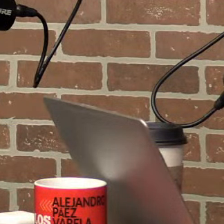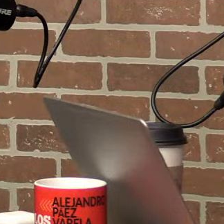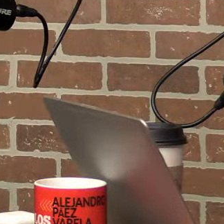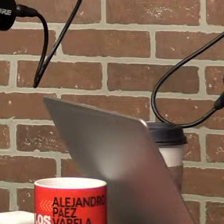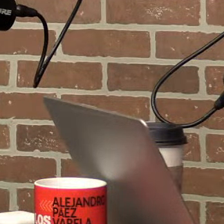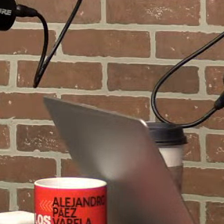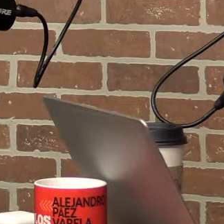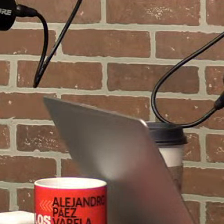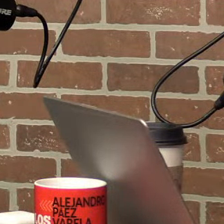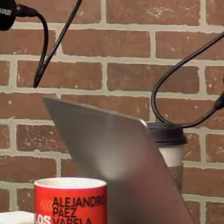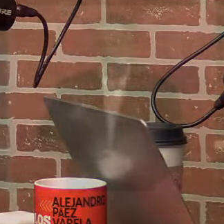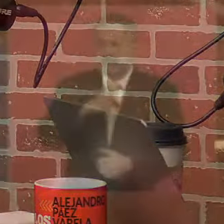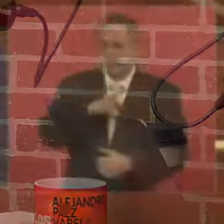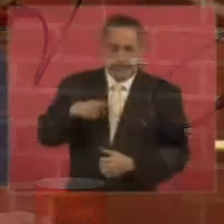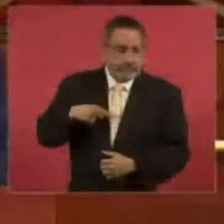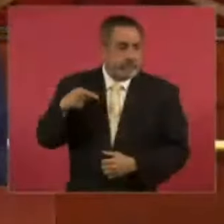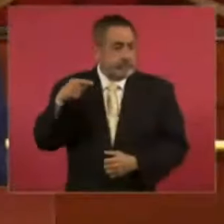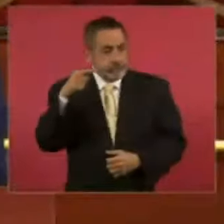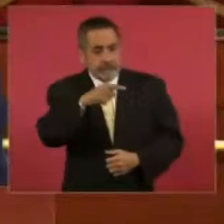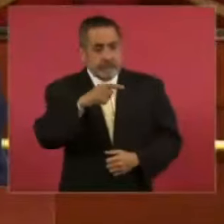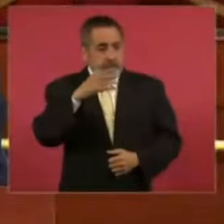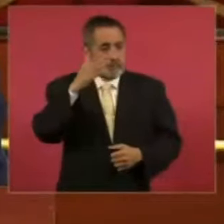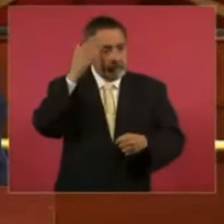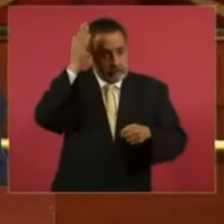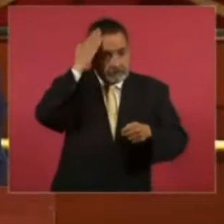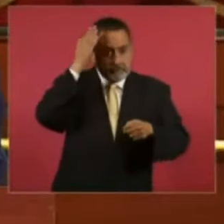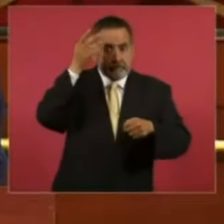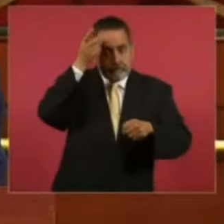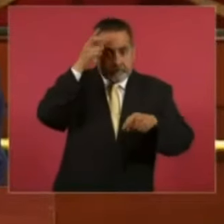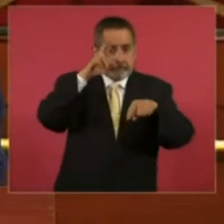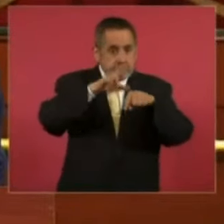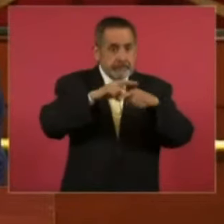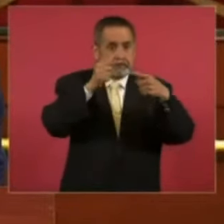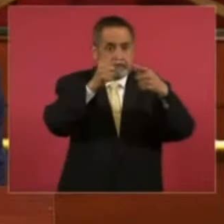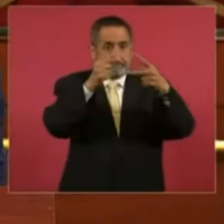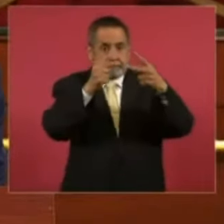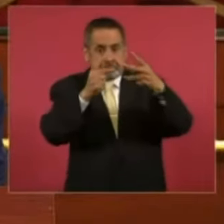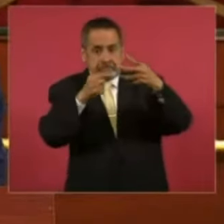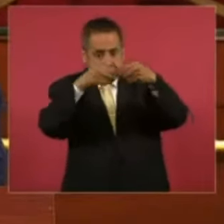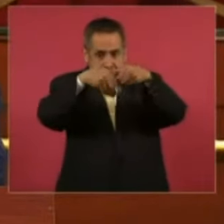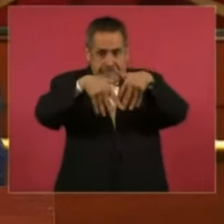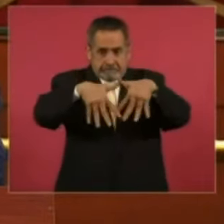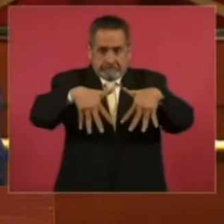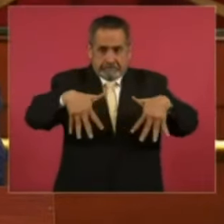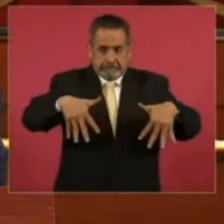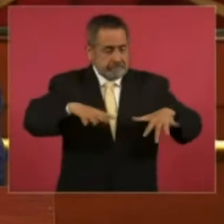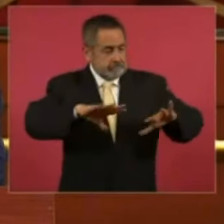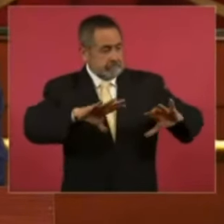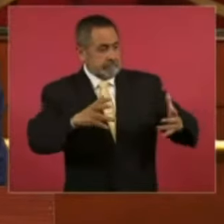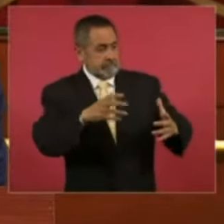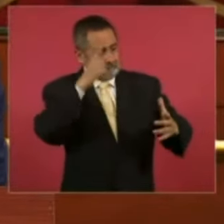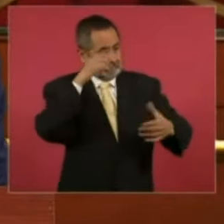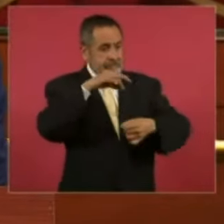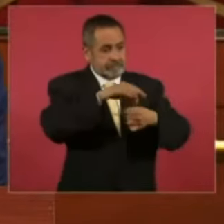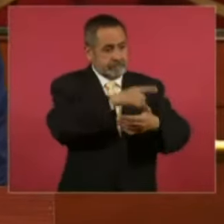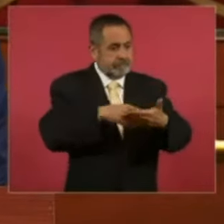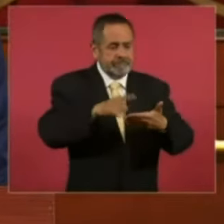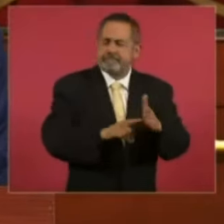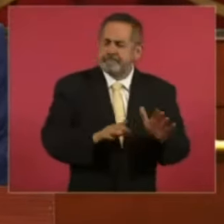el fentanilo, y en ese mismo apartado habla de penalizar con severidad el delito